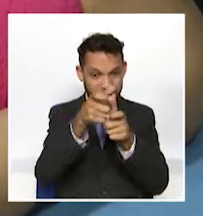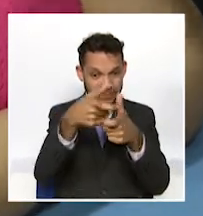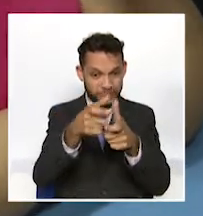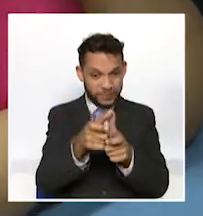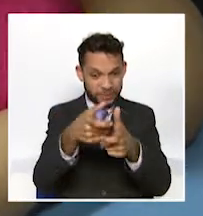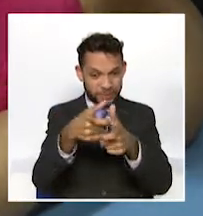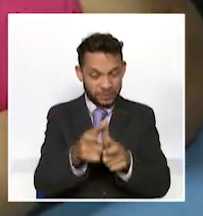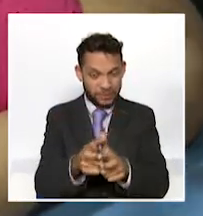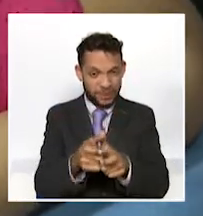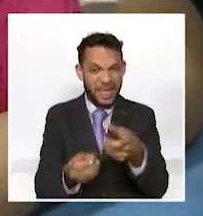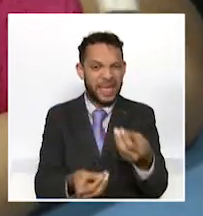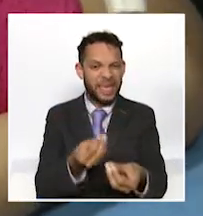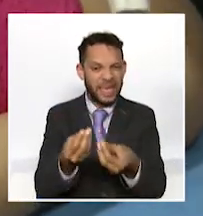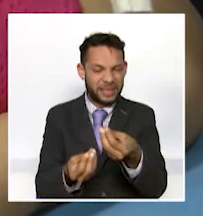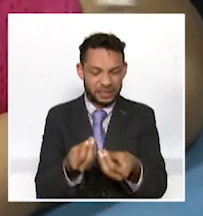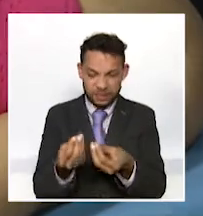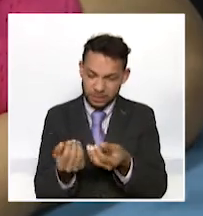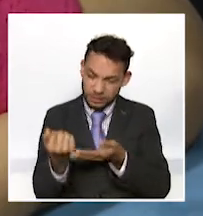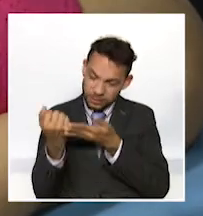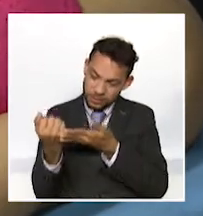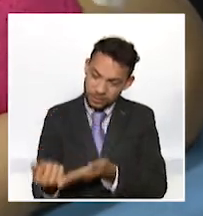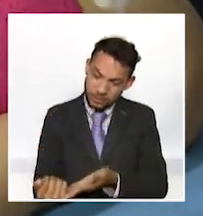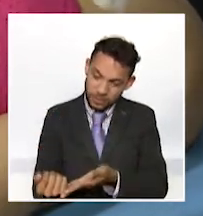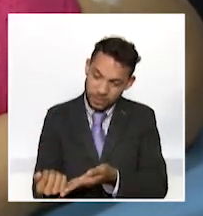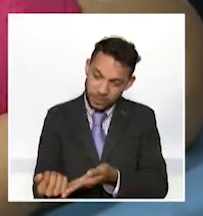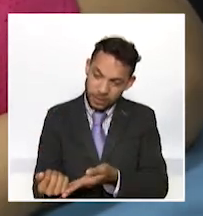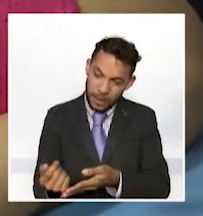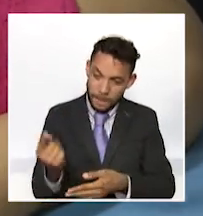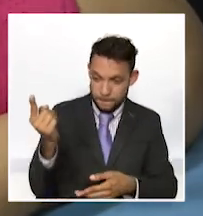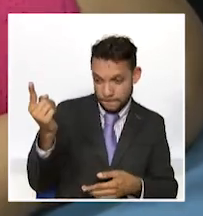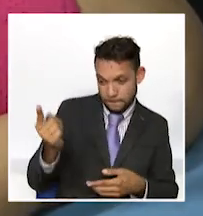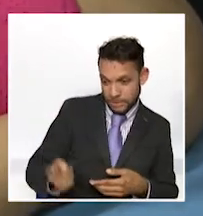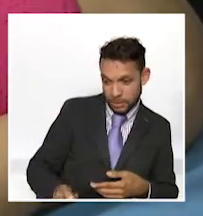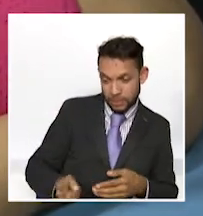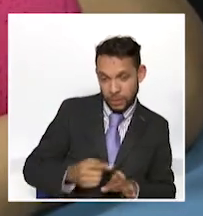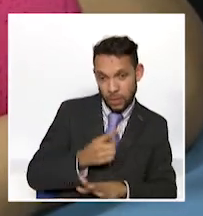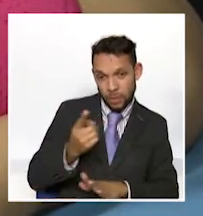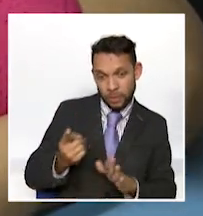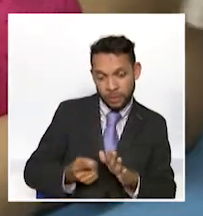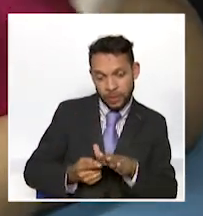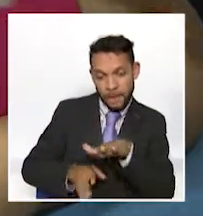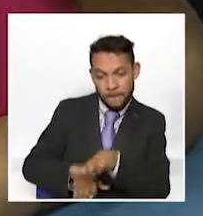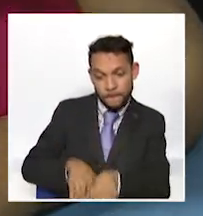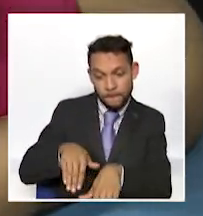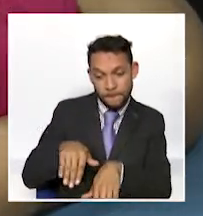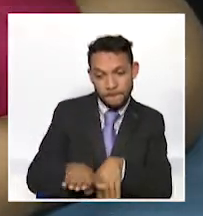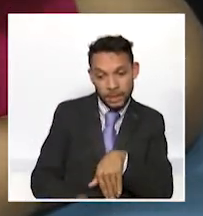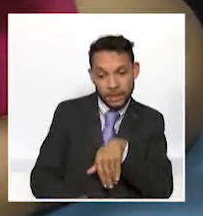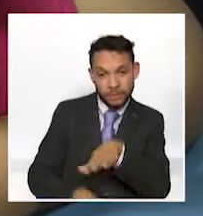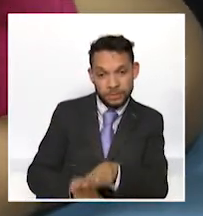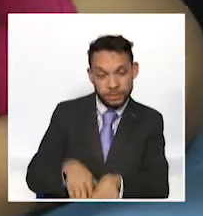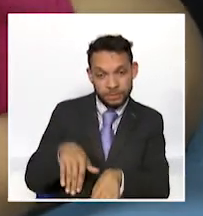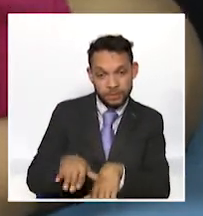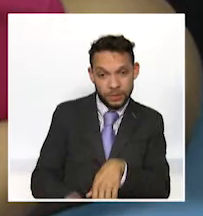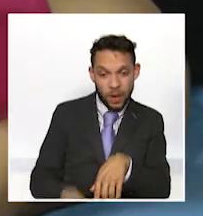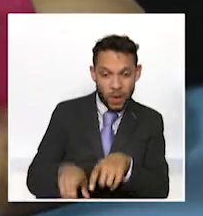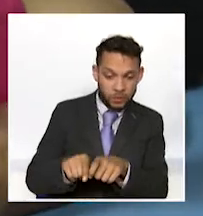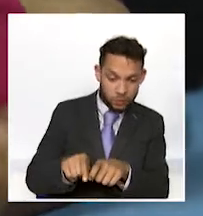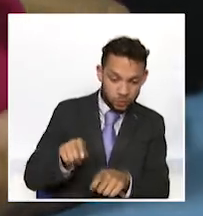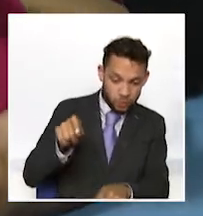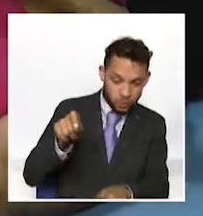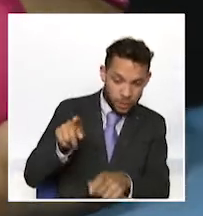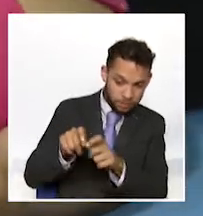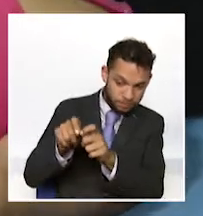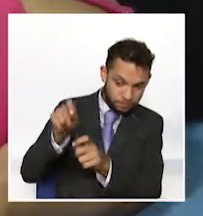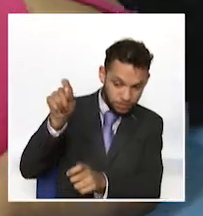hace es inclinarse un poco, y al inclinarse de esta manera, pues esta pierna sube unos milímetros. Y aquí es donde nosotros